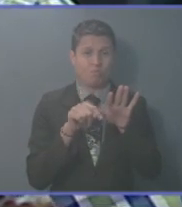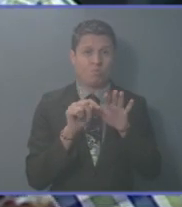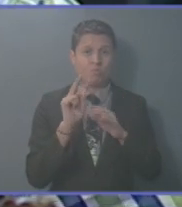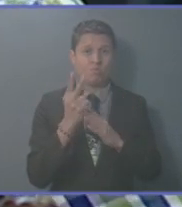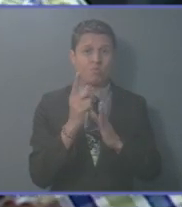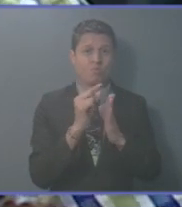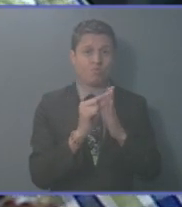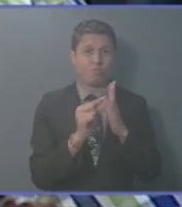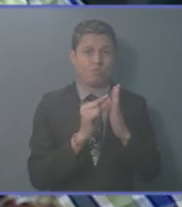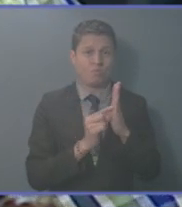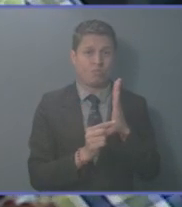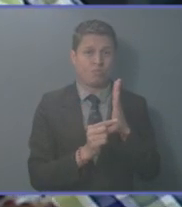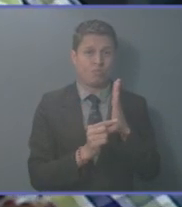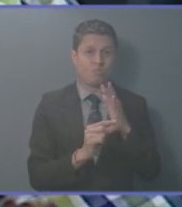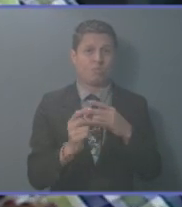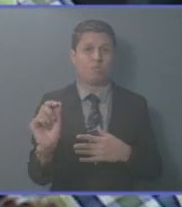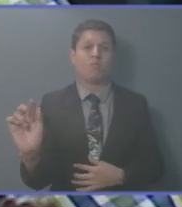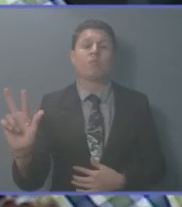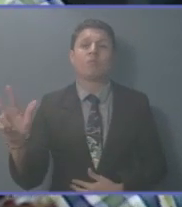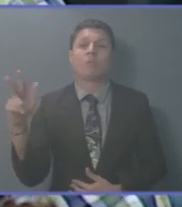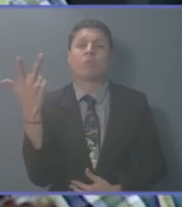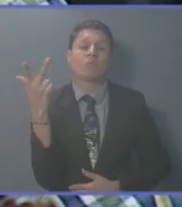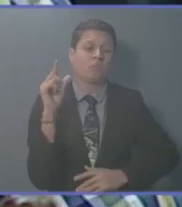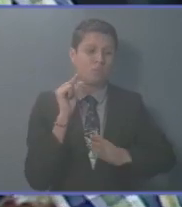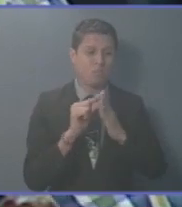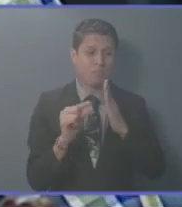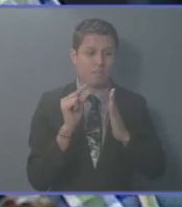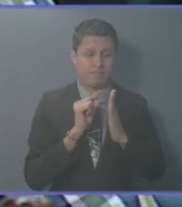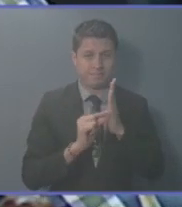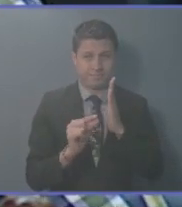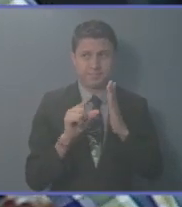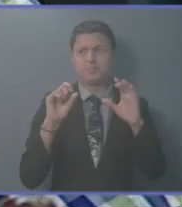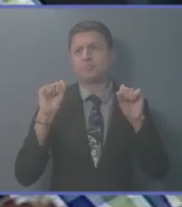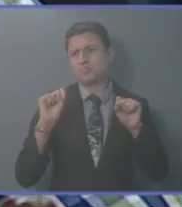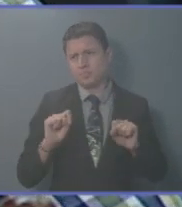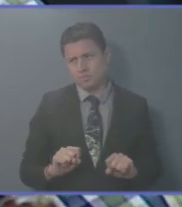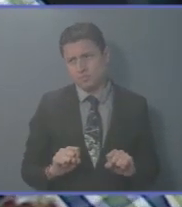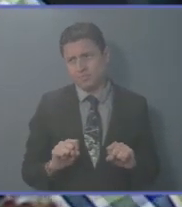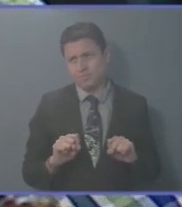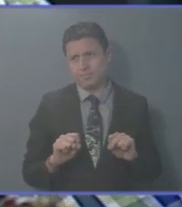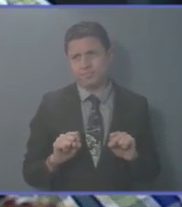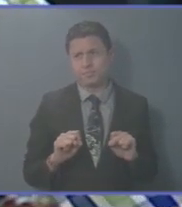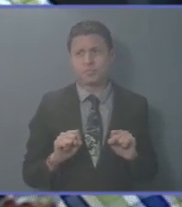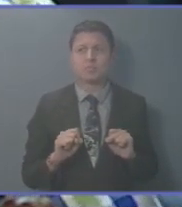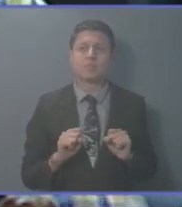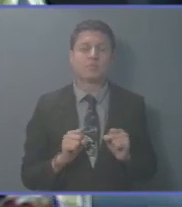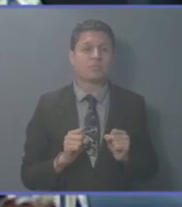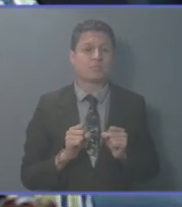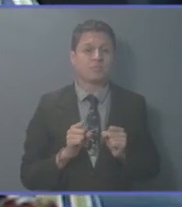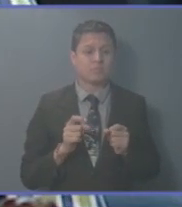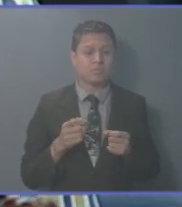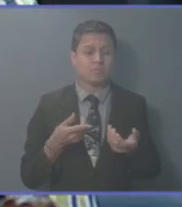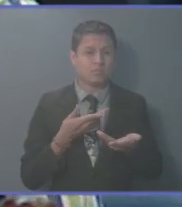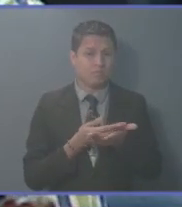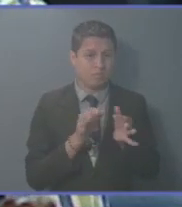incisos, un tercer inciso que podría rezar de la siguiente